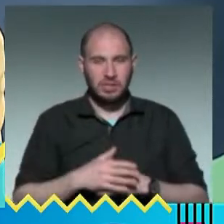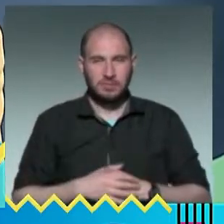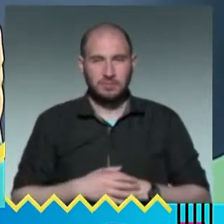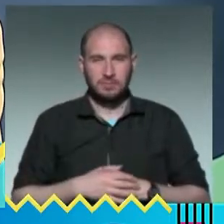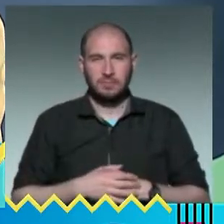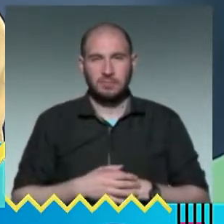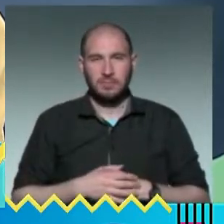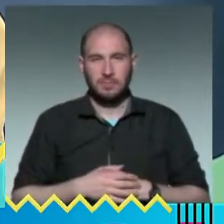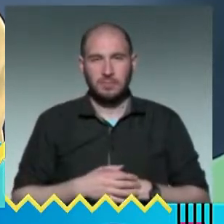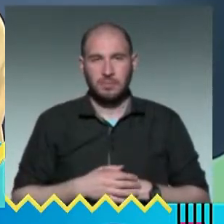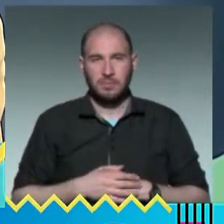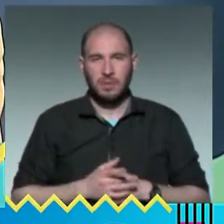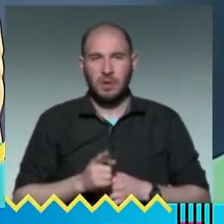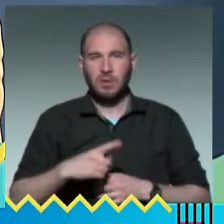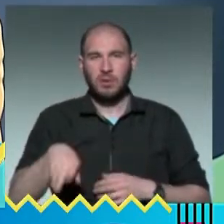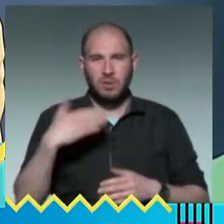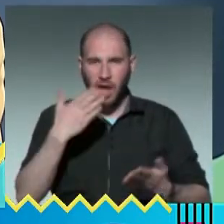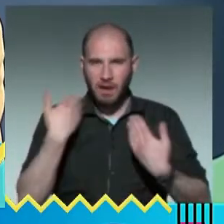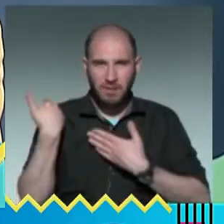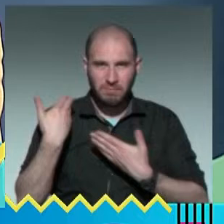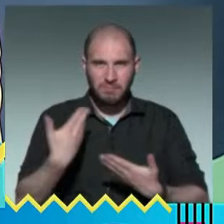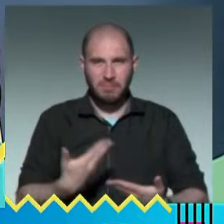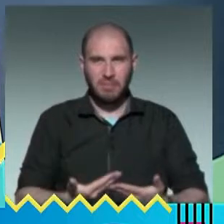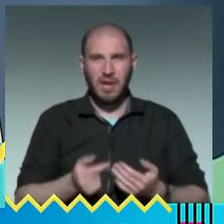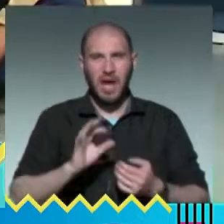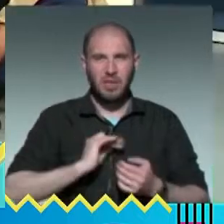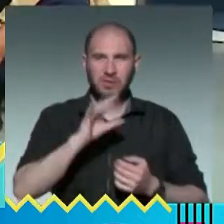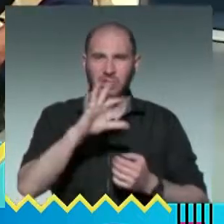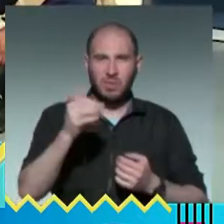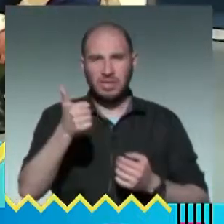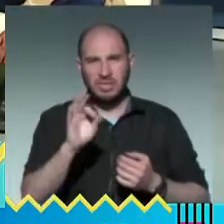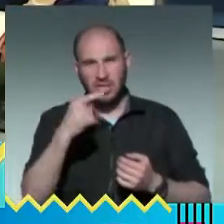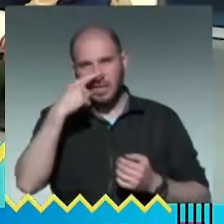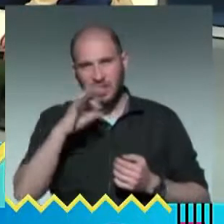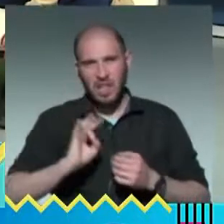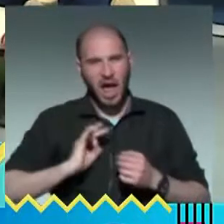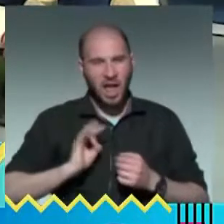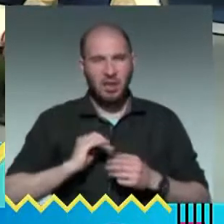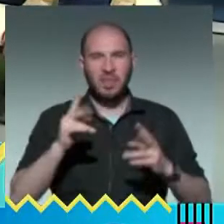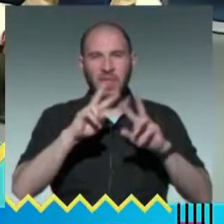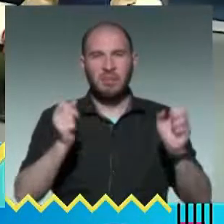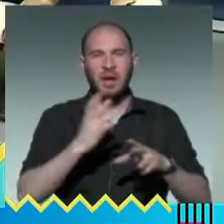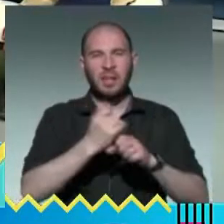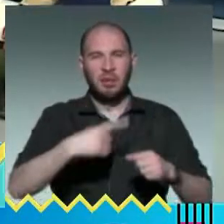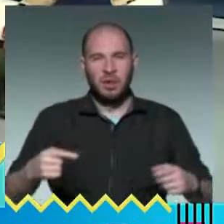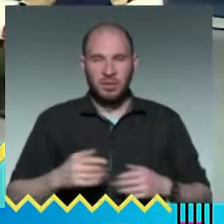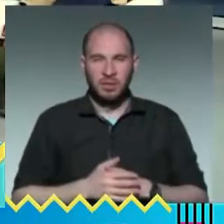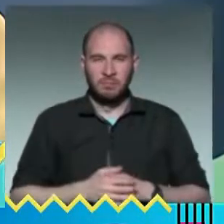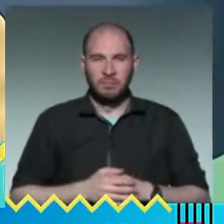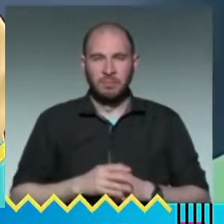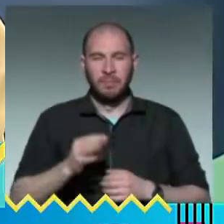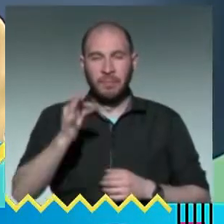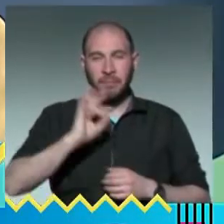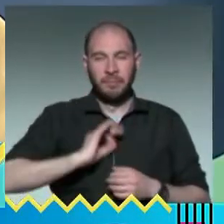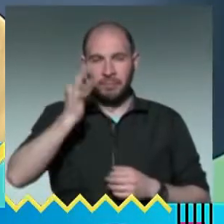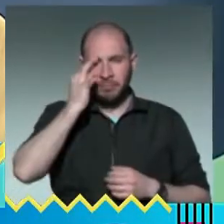Nosotros veníamos hablando desde hace 50, 60, 70 años de transporte, y hace unos